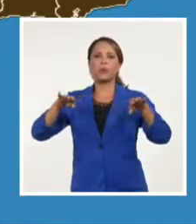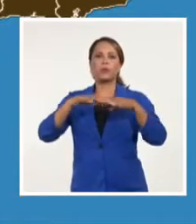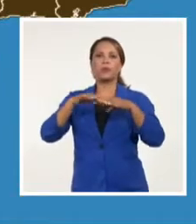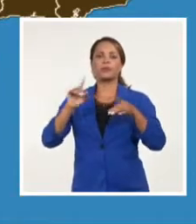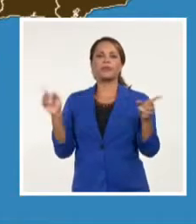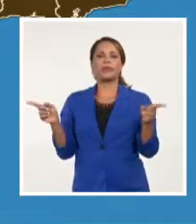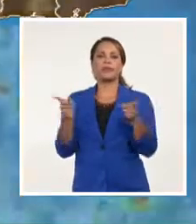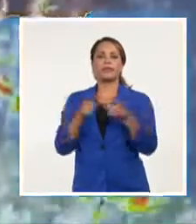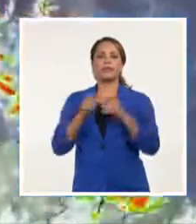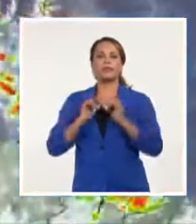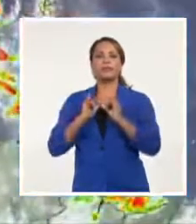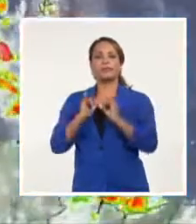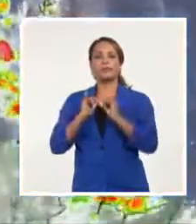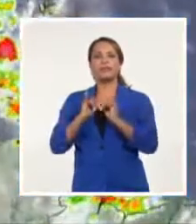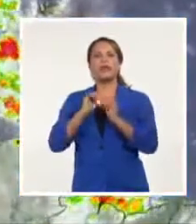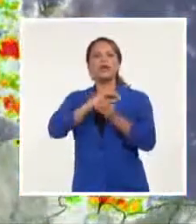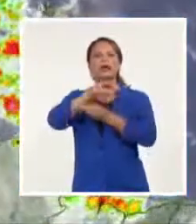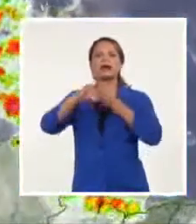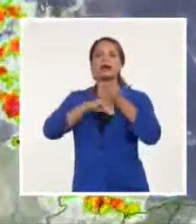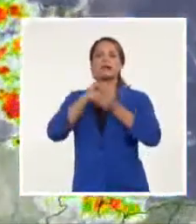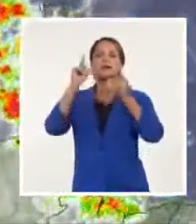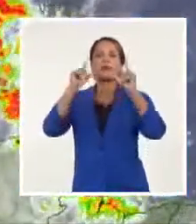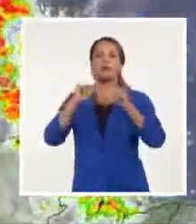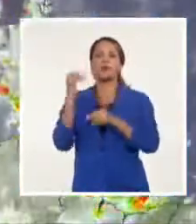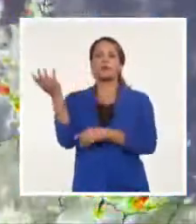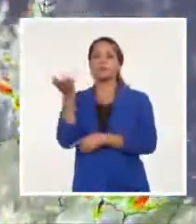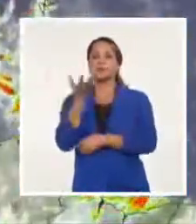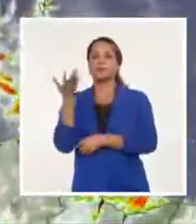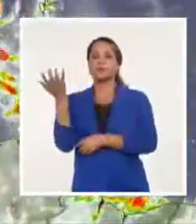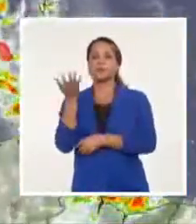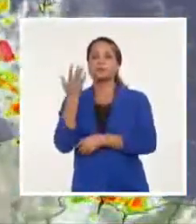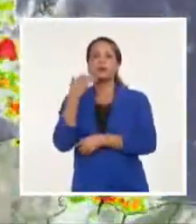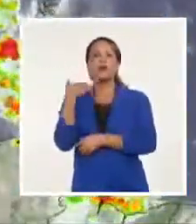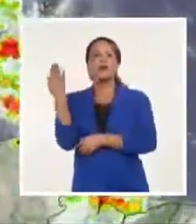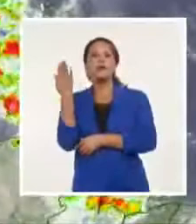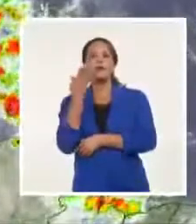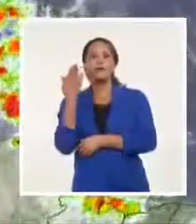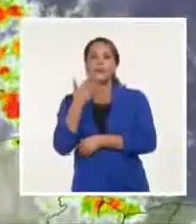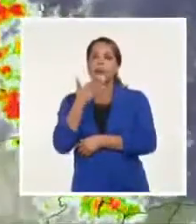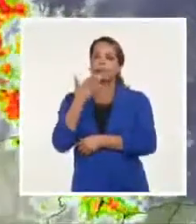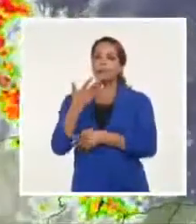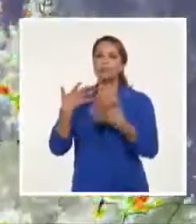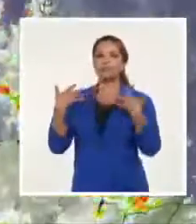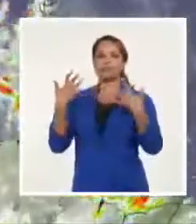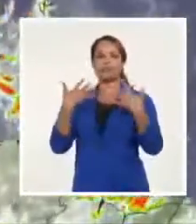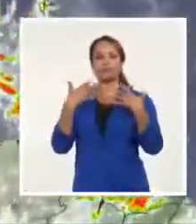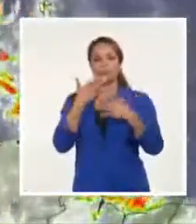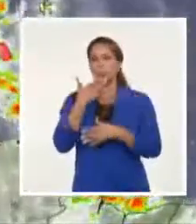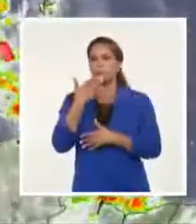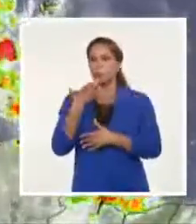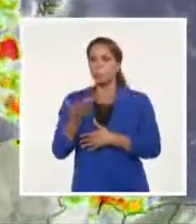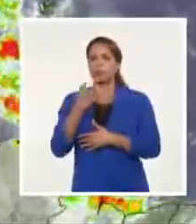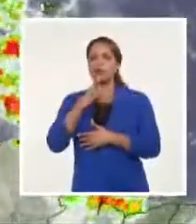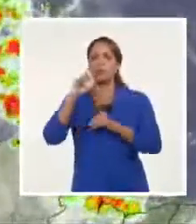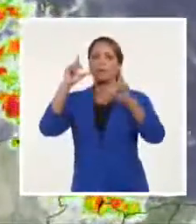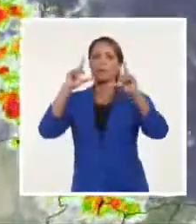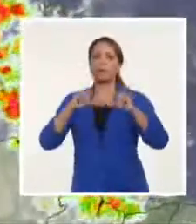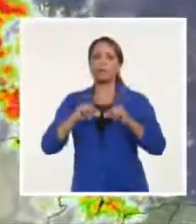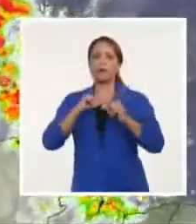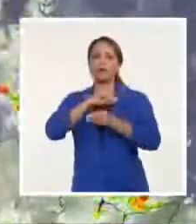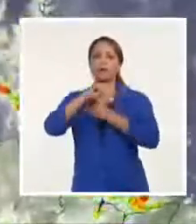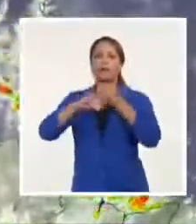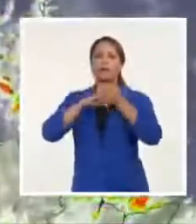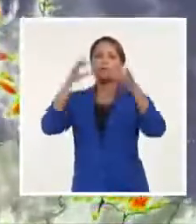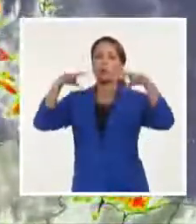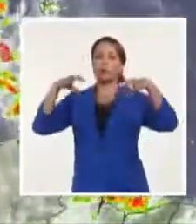En resumen, mis amigos, poco cambio en las condiciones meteorológicas para hoy. Un ambiente bastante estable, fresco, con muy baja probabilidad